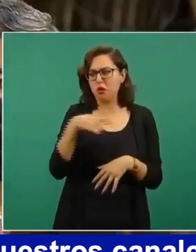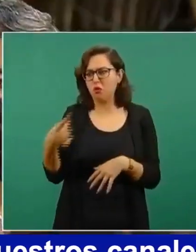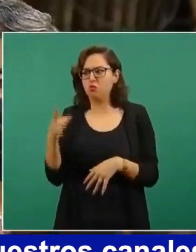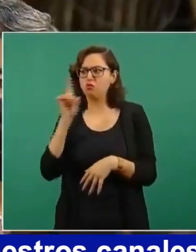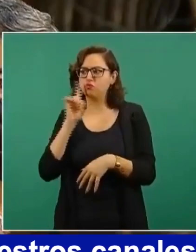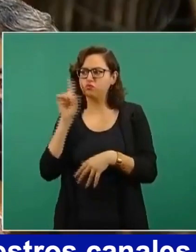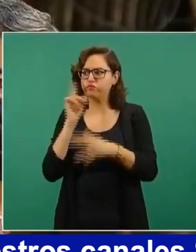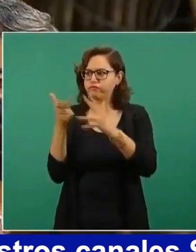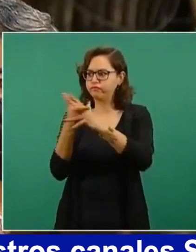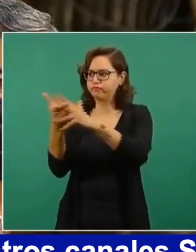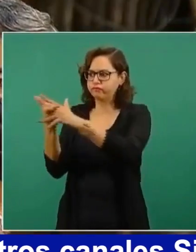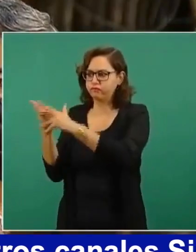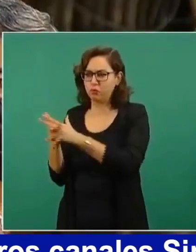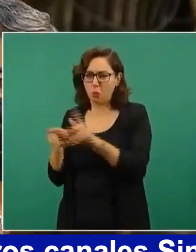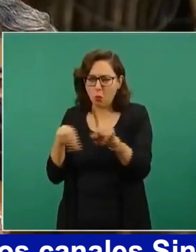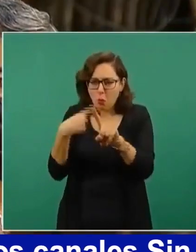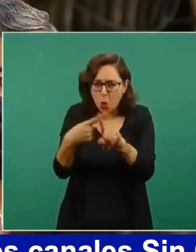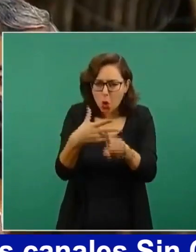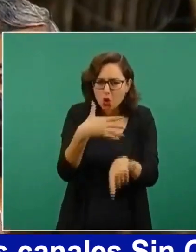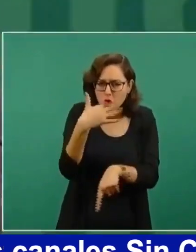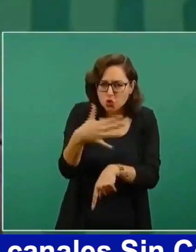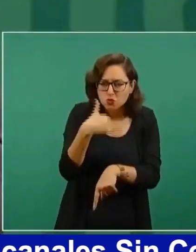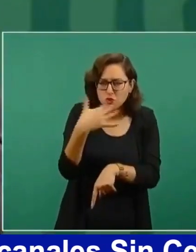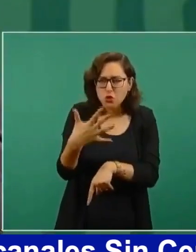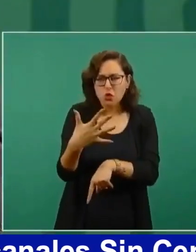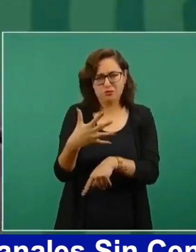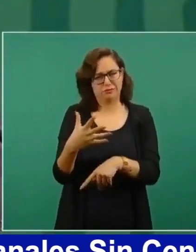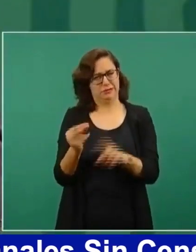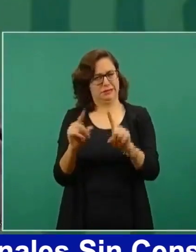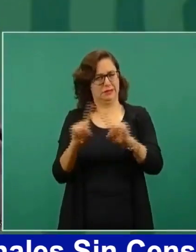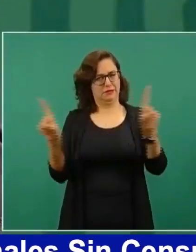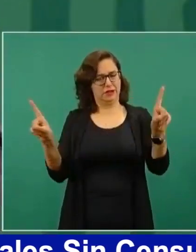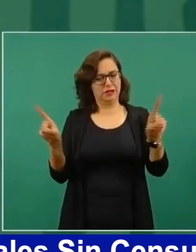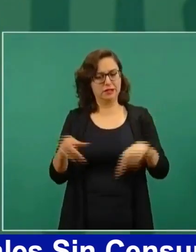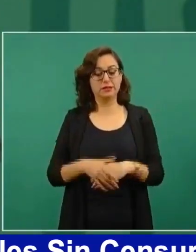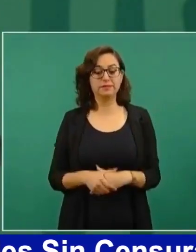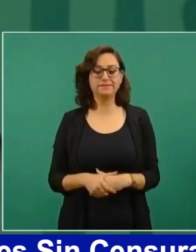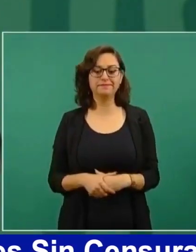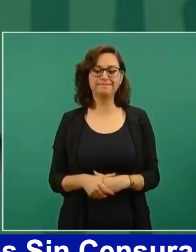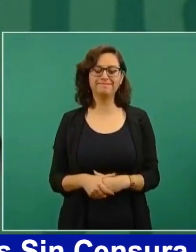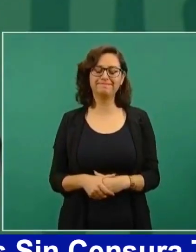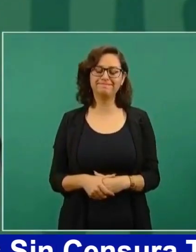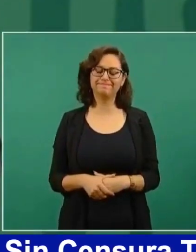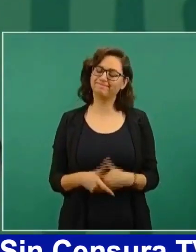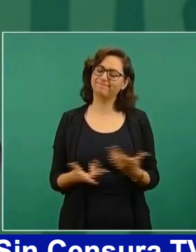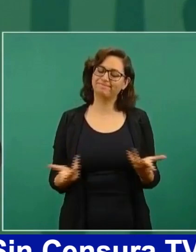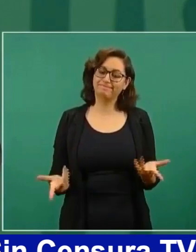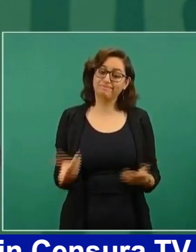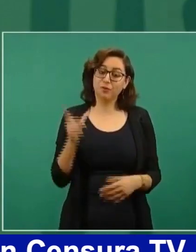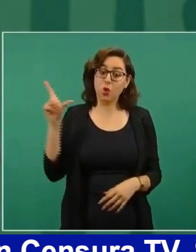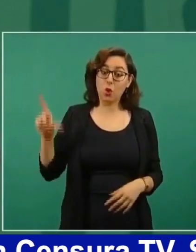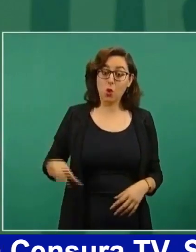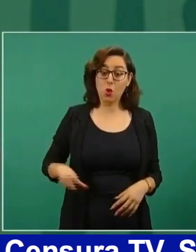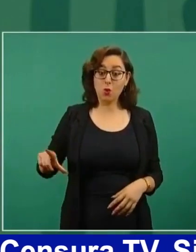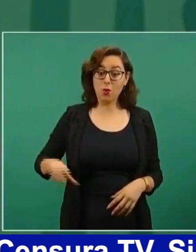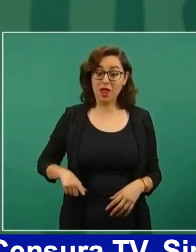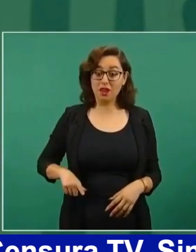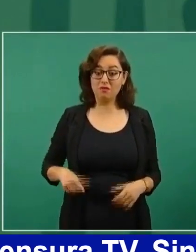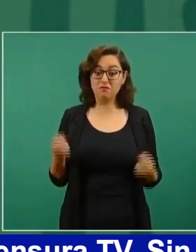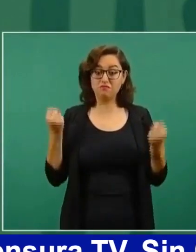distintas. Lo digo porque lo... Sí, pero en un gobierno autoritario y corrupto hay mucho